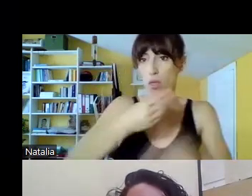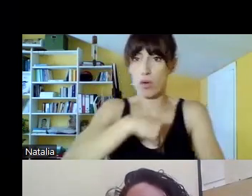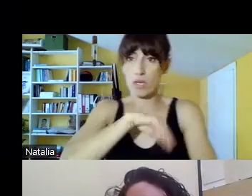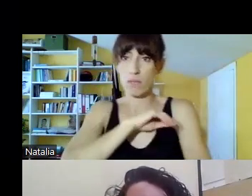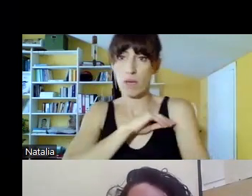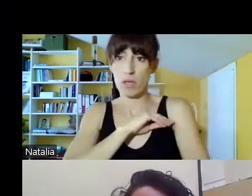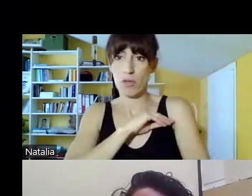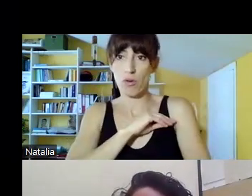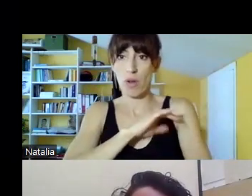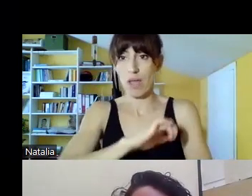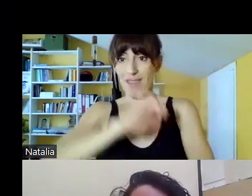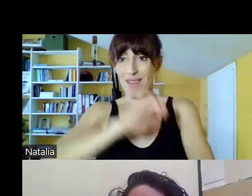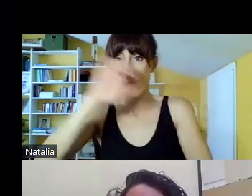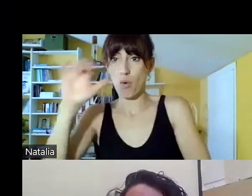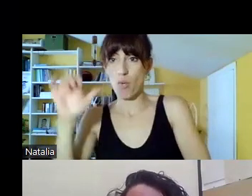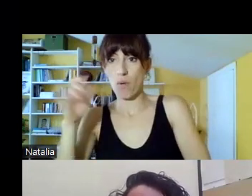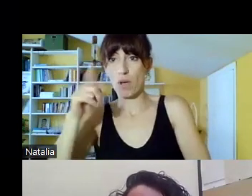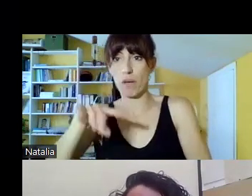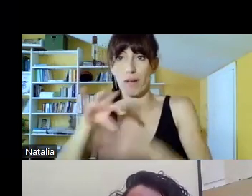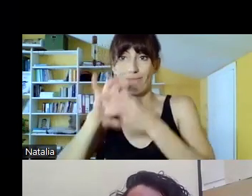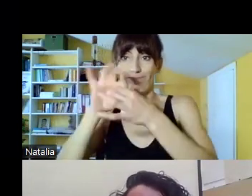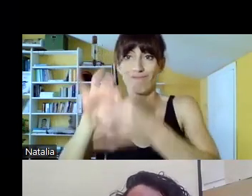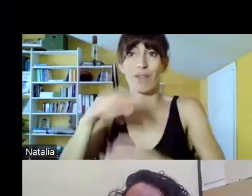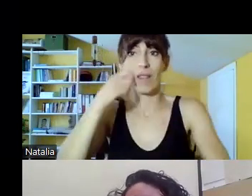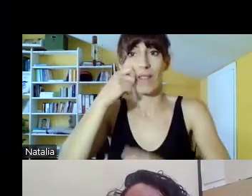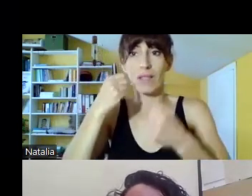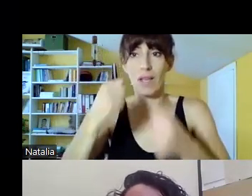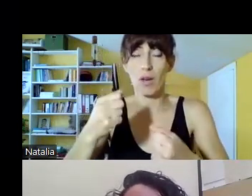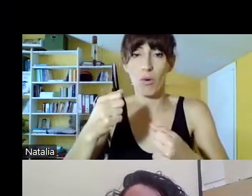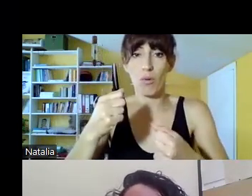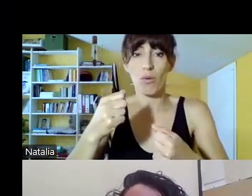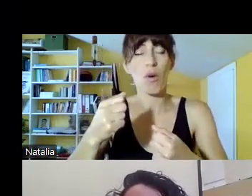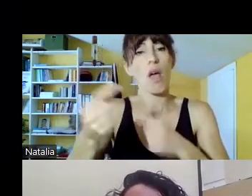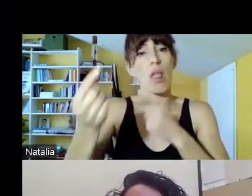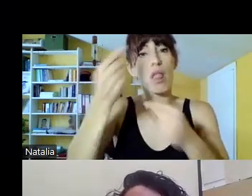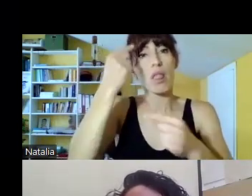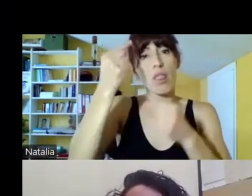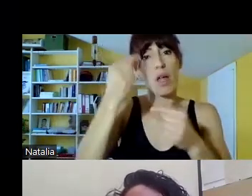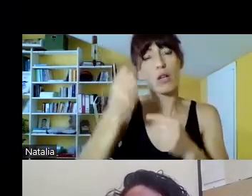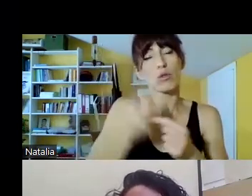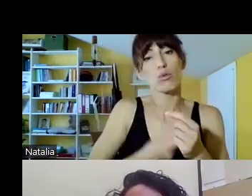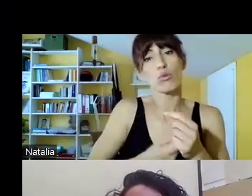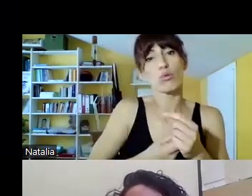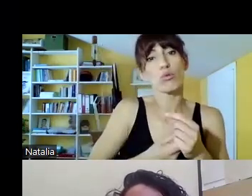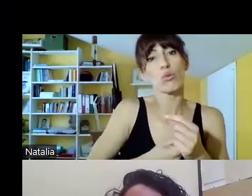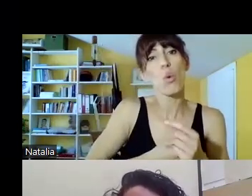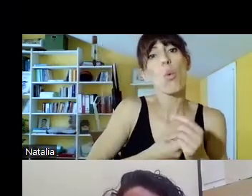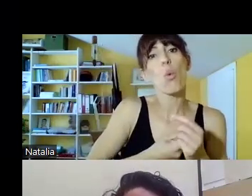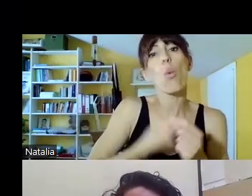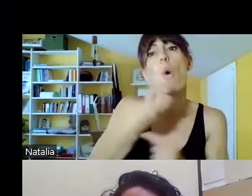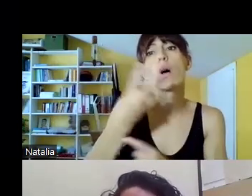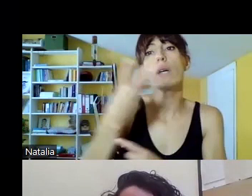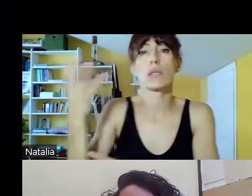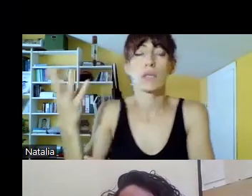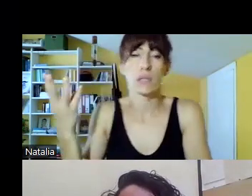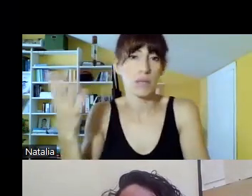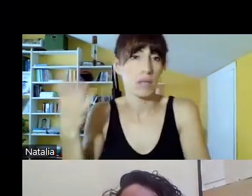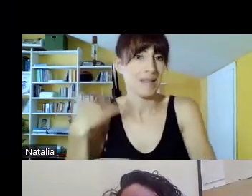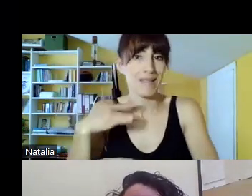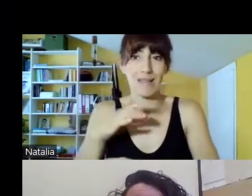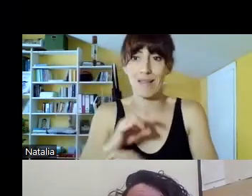encuesta europea de salud. Los datos cuantitativos de estas encuestas, de manera muy consistente y en